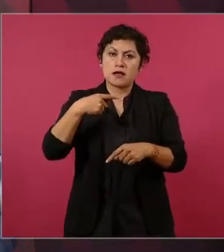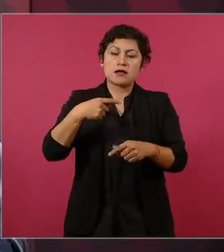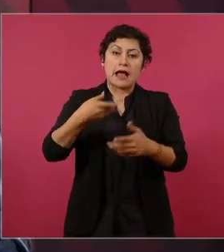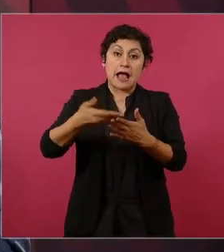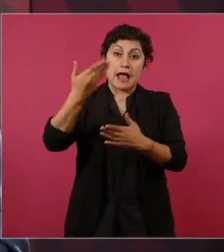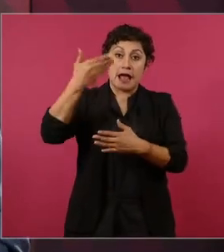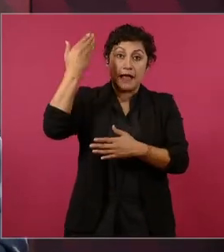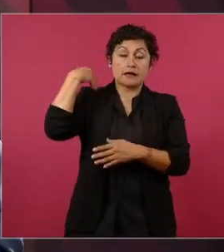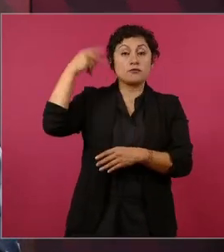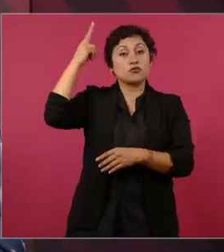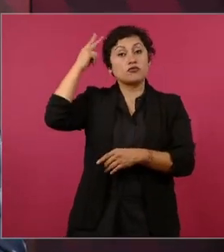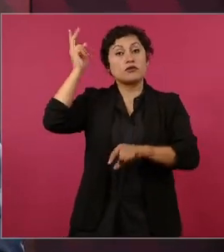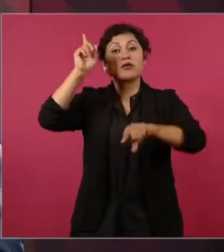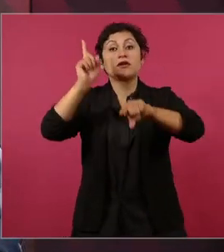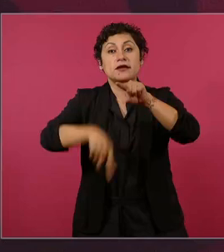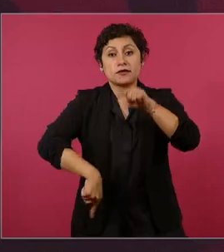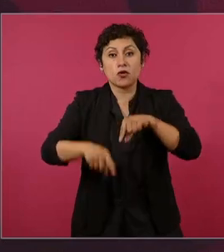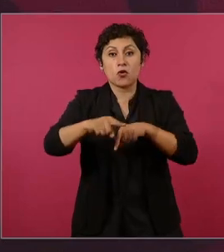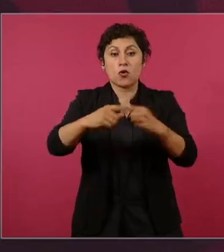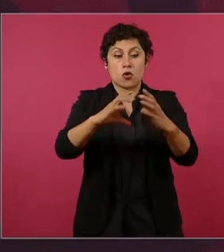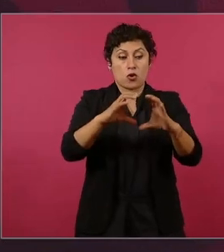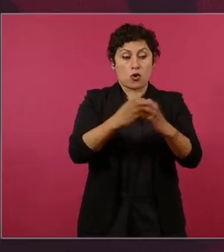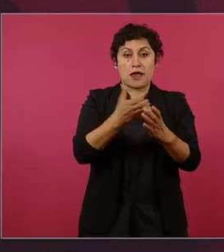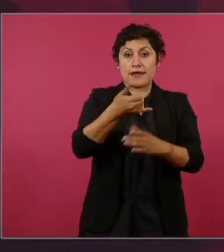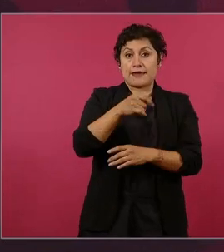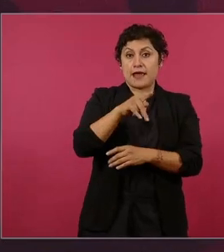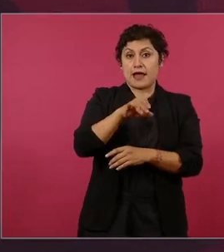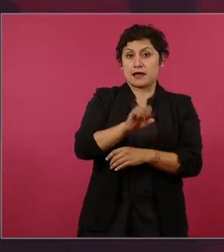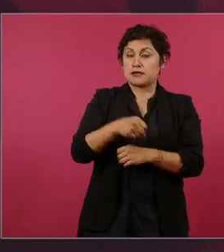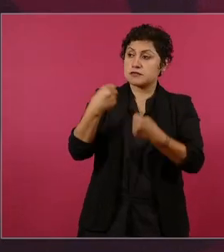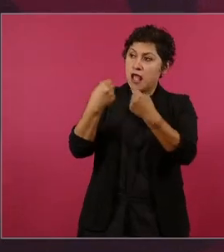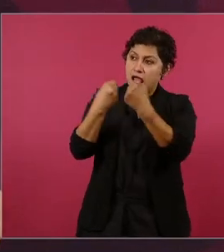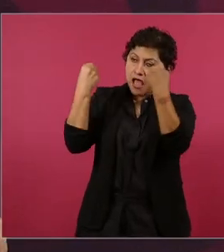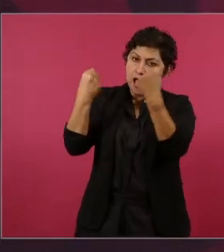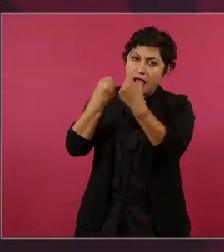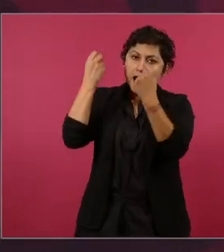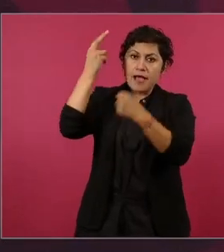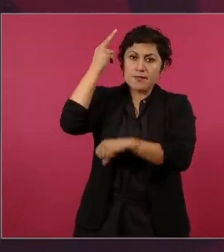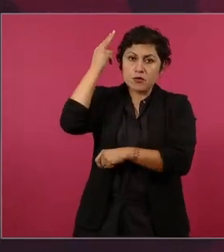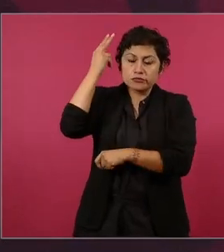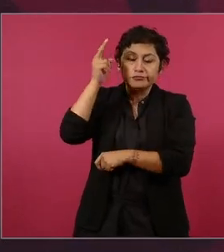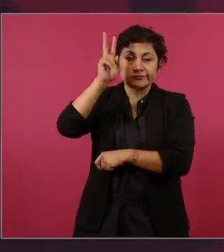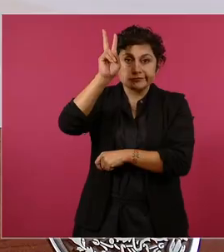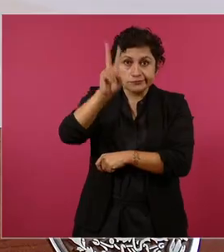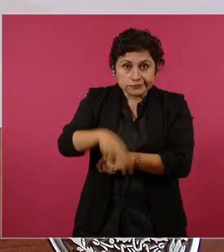yaquis. Y hubo, se calcula, alrededor de 15,000